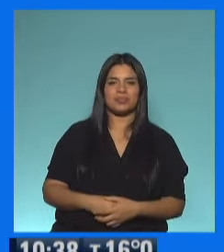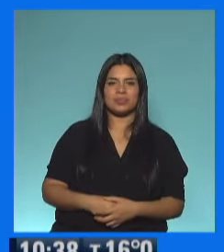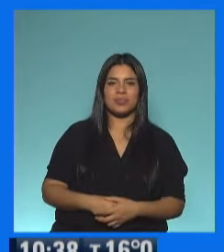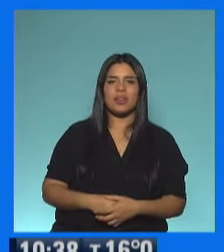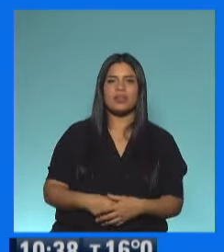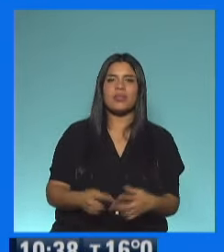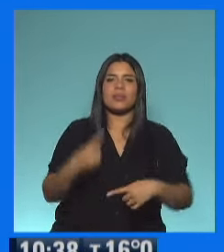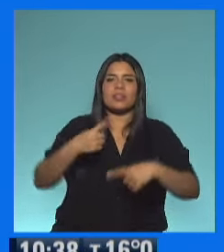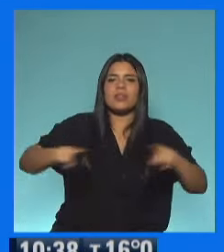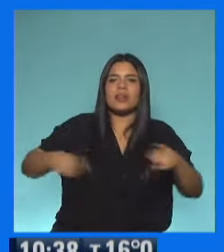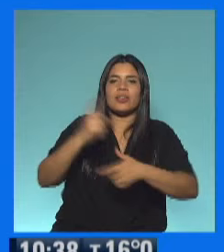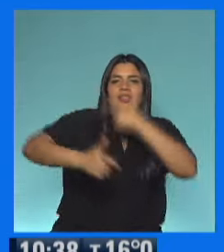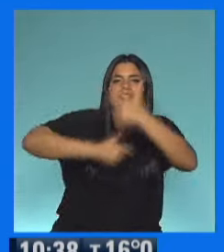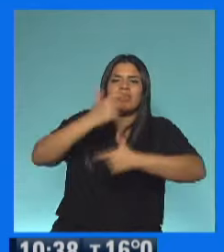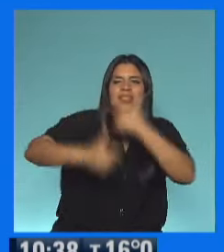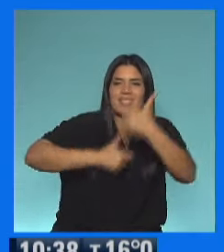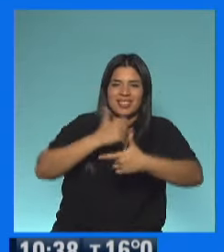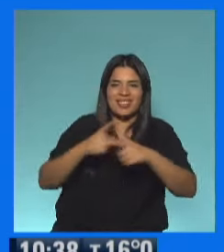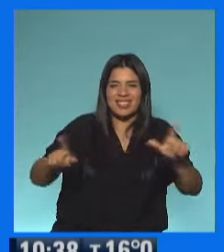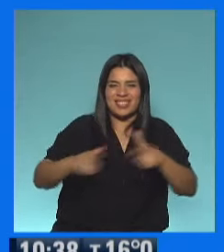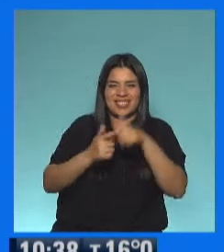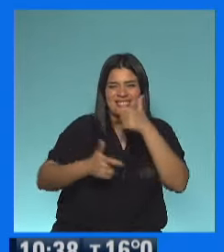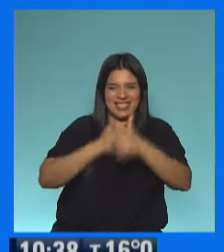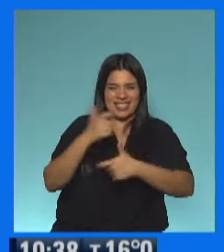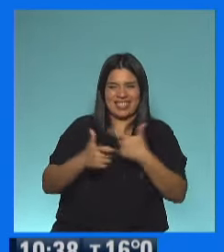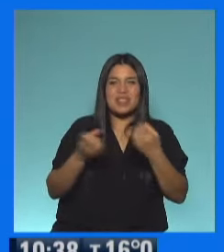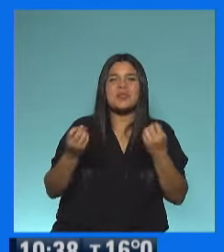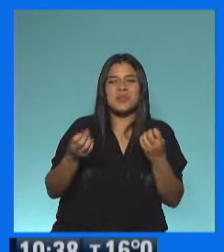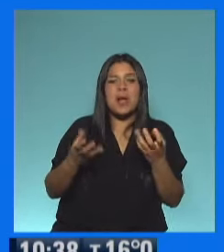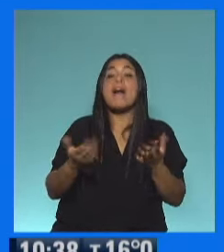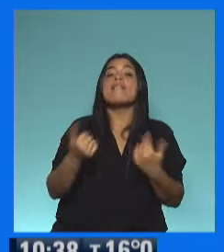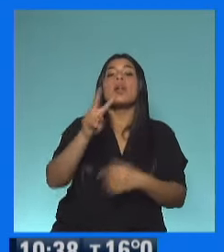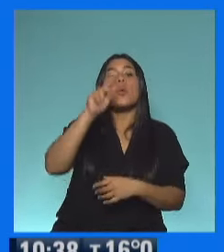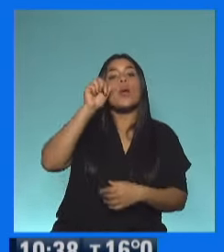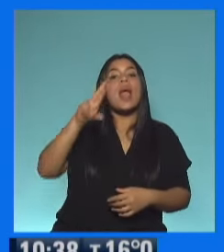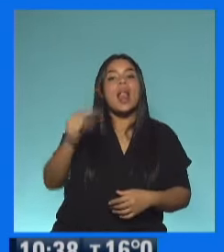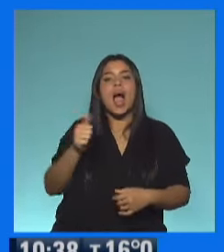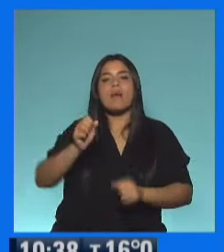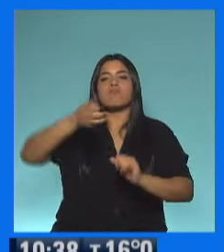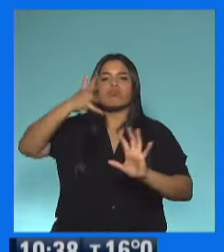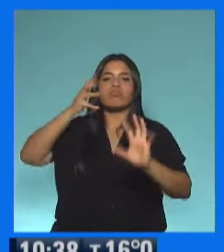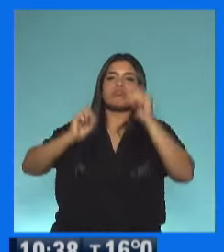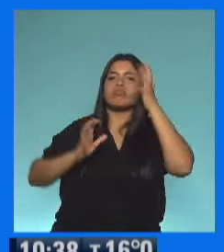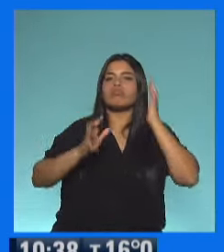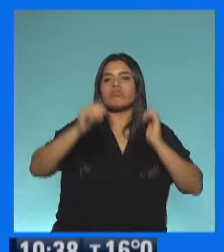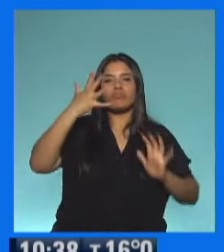murga. Tenemos que aprender la letra. Sí, ahora la aprendemos. Vera Murguera.